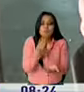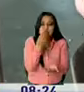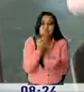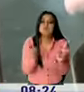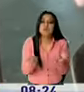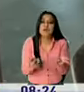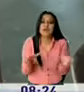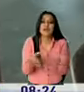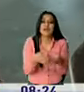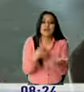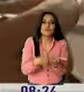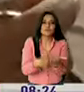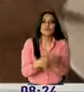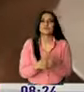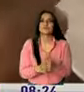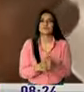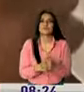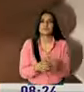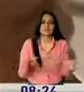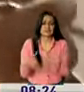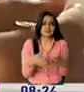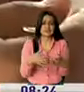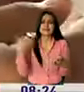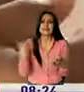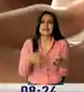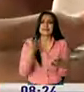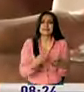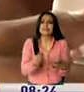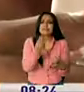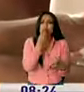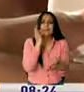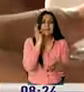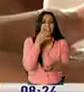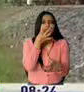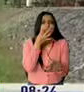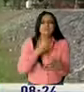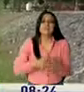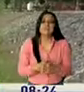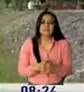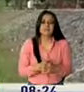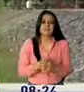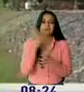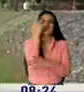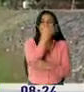queda por decirles que sedicangre es un manjar para los dioses. Desde Esmeraldas,